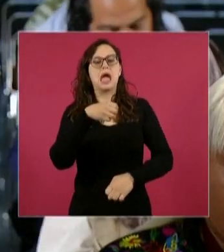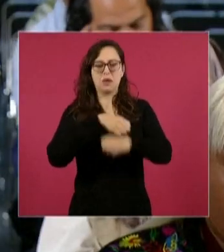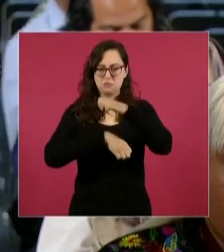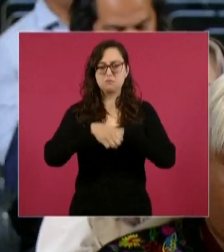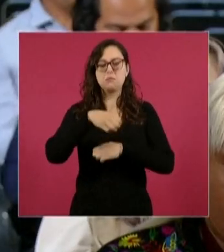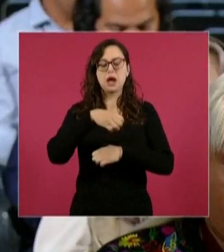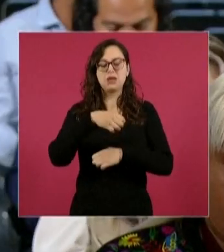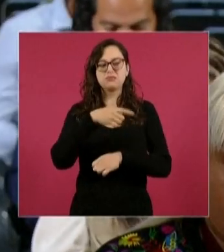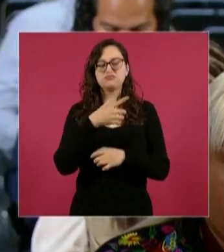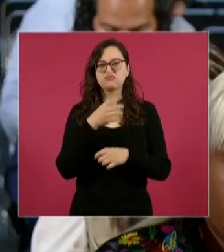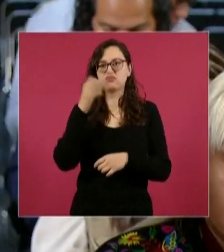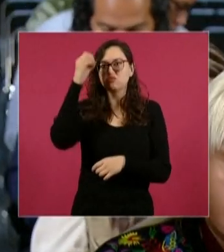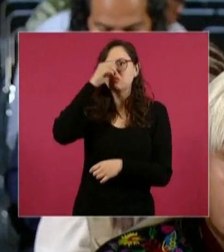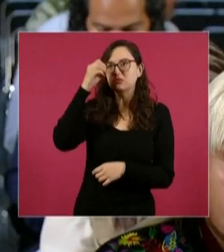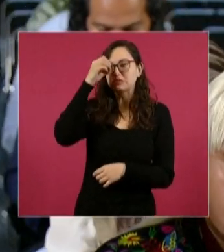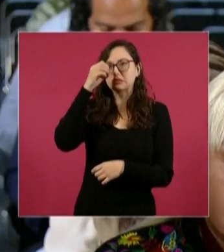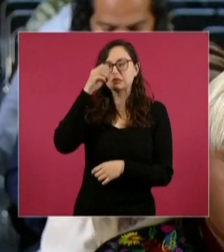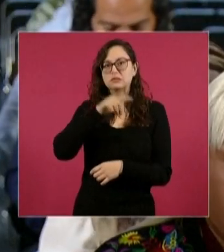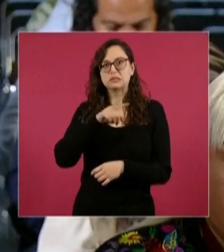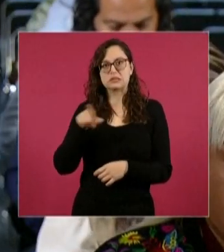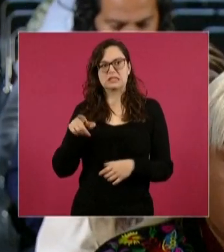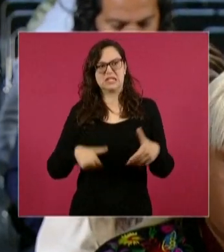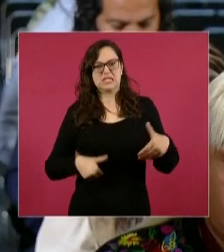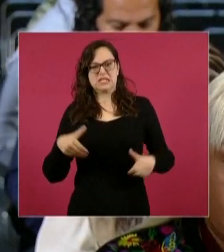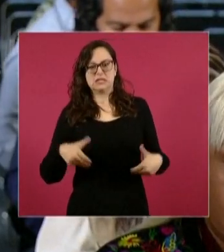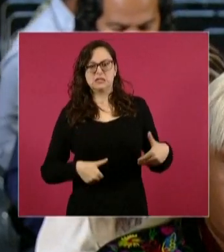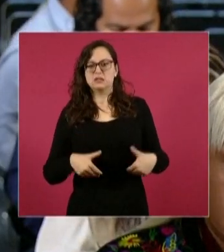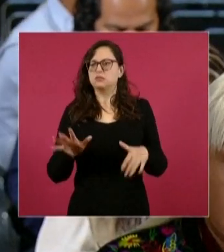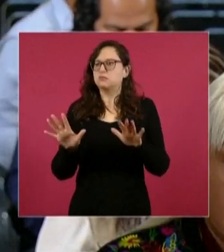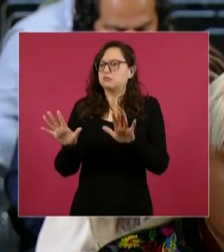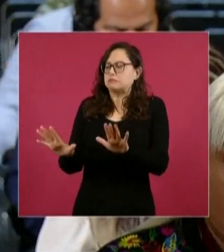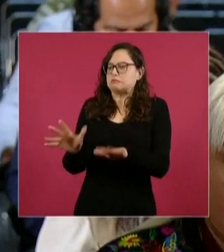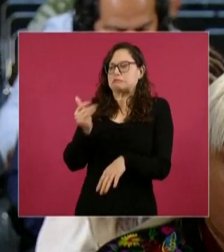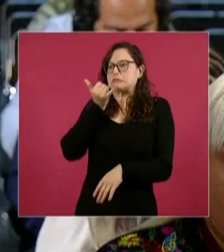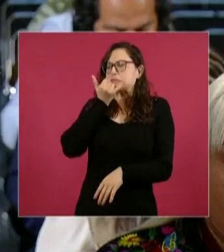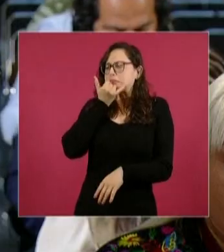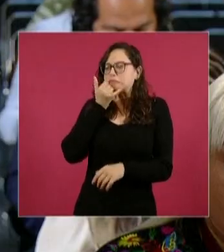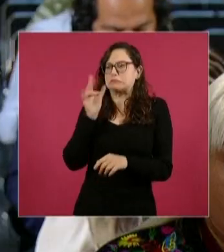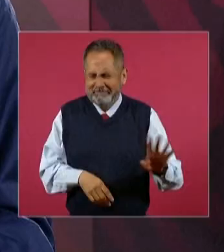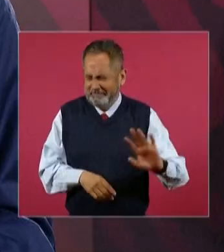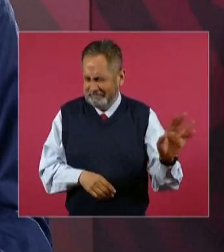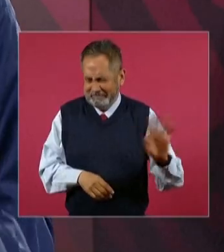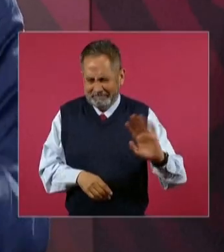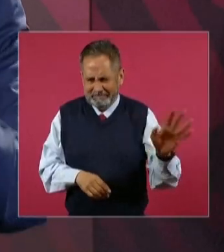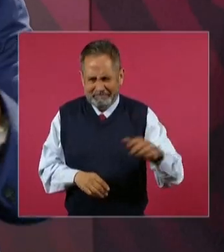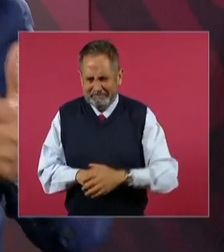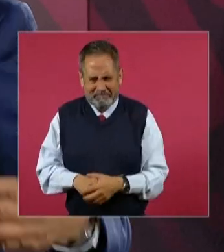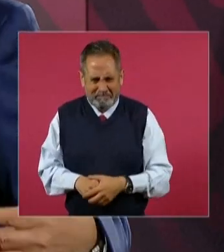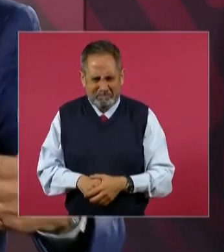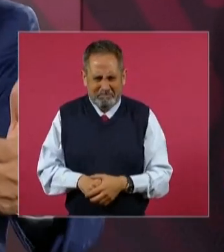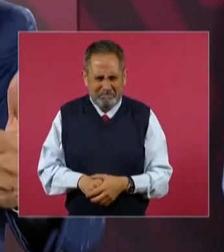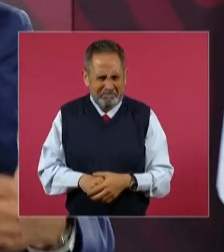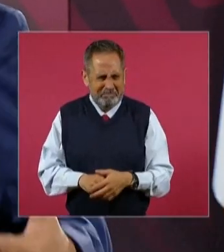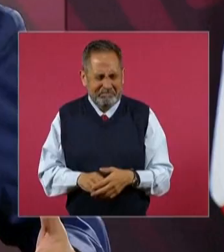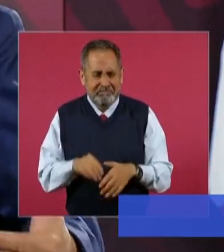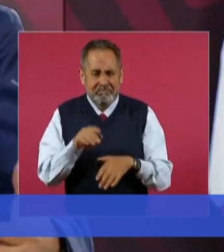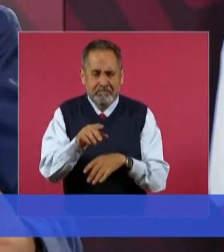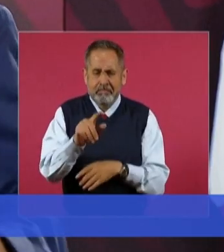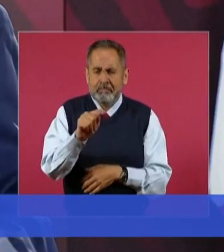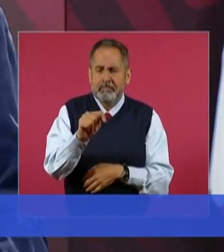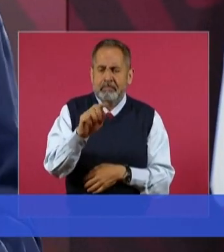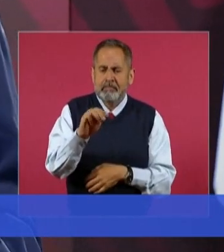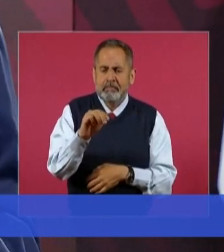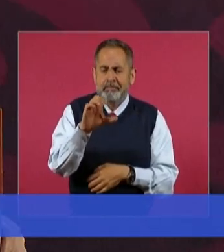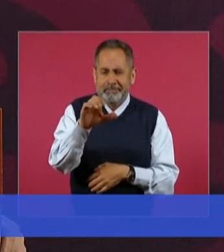temec ante la polémica modificación al poder judicial que impulsa su gobierno si el tratado no